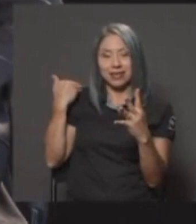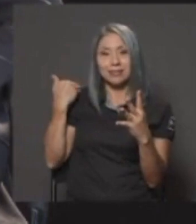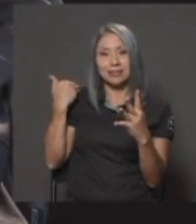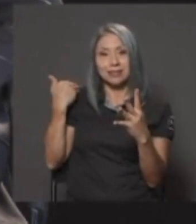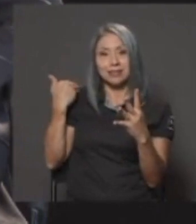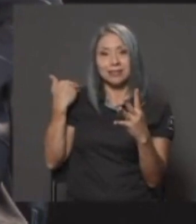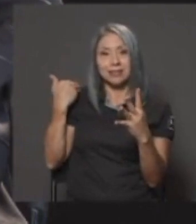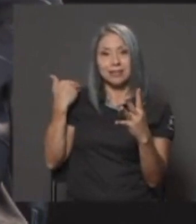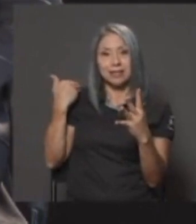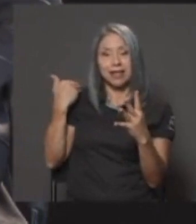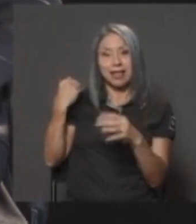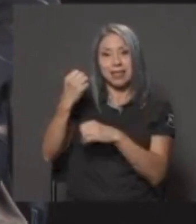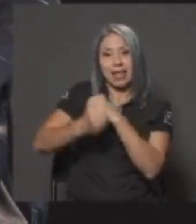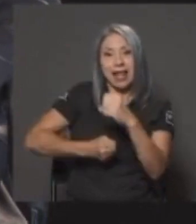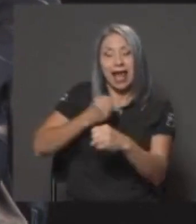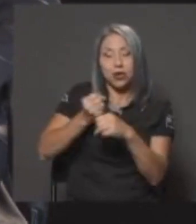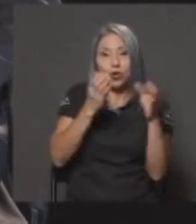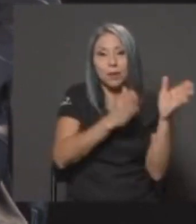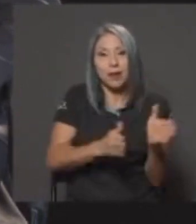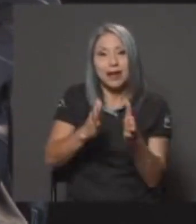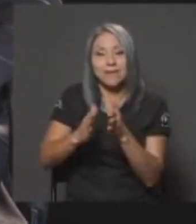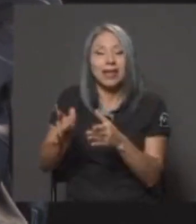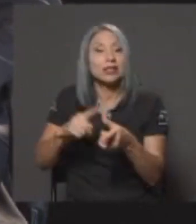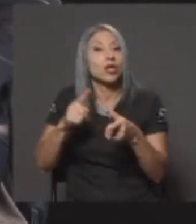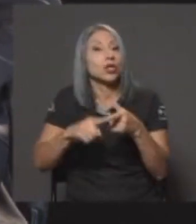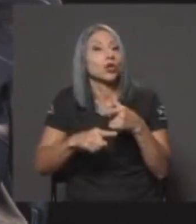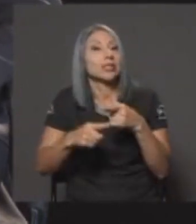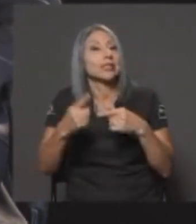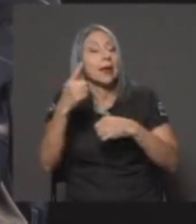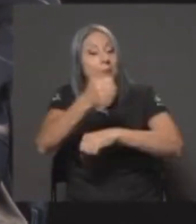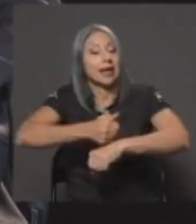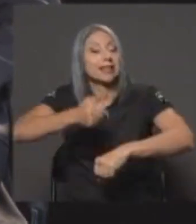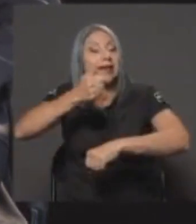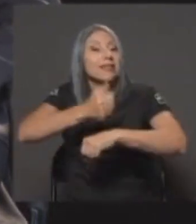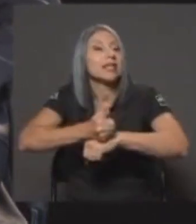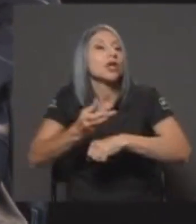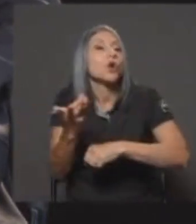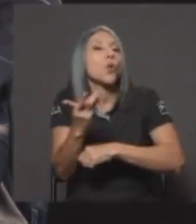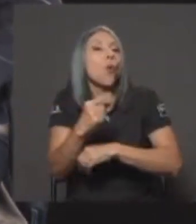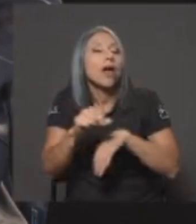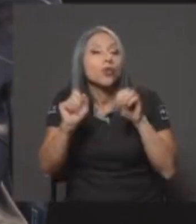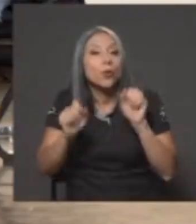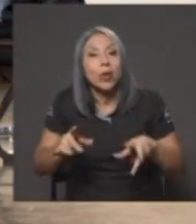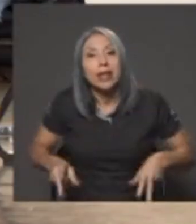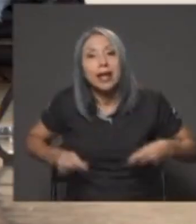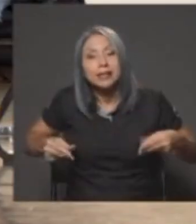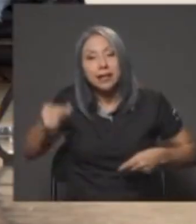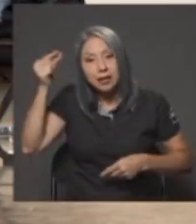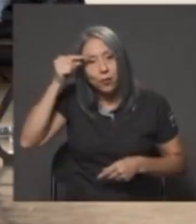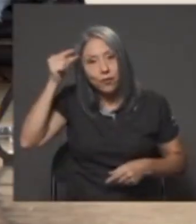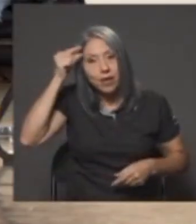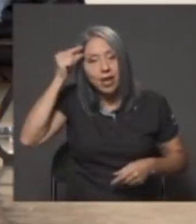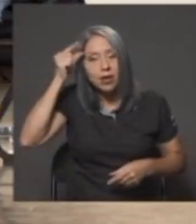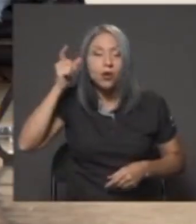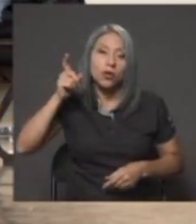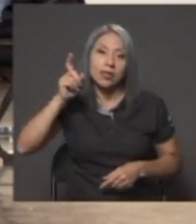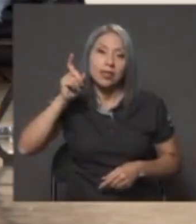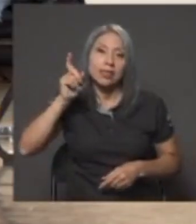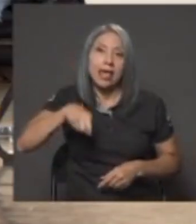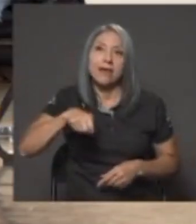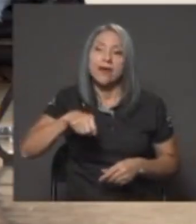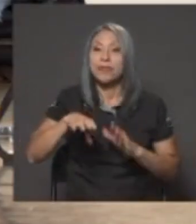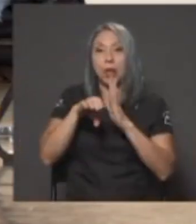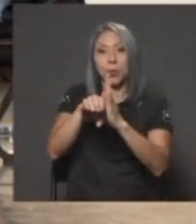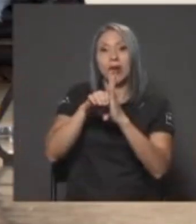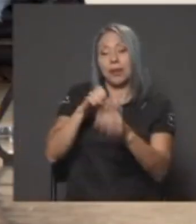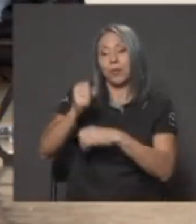años antes del año de planificación. Entonces, para definir cuánto el gobierno puede gastar, tiene que, por